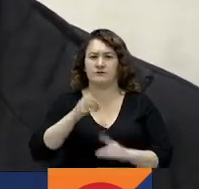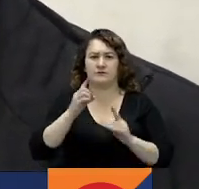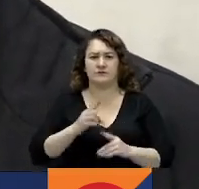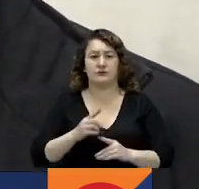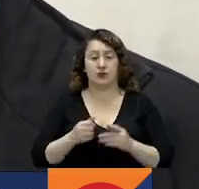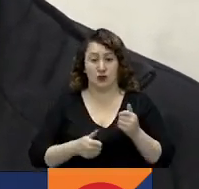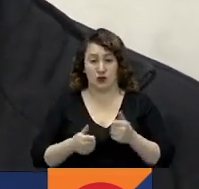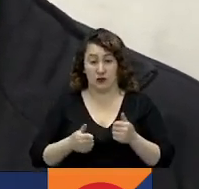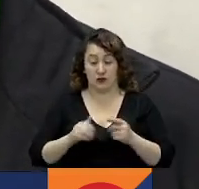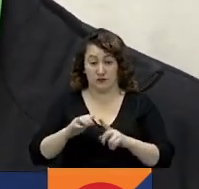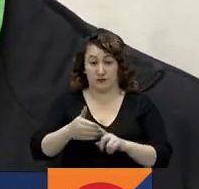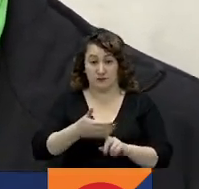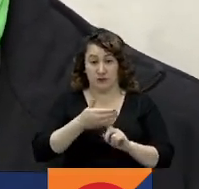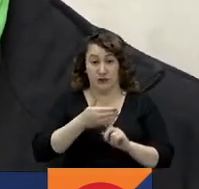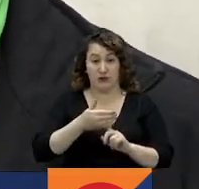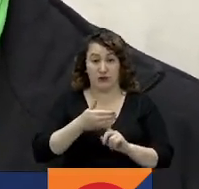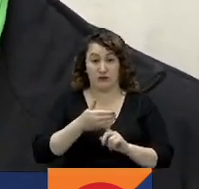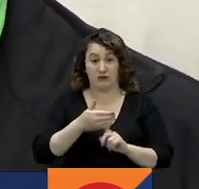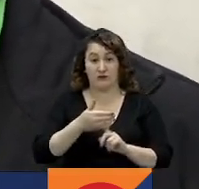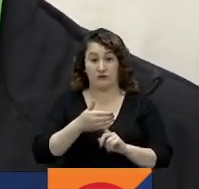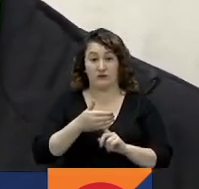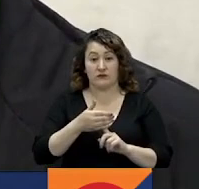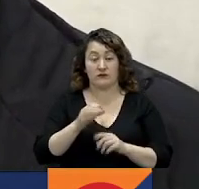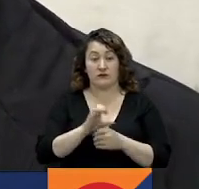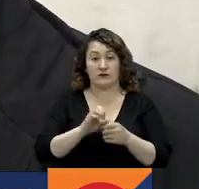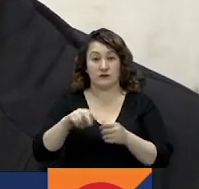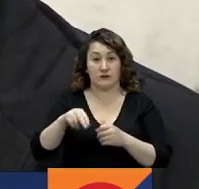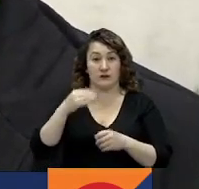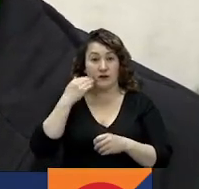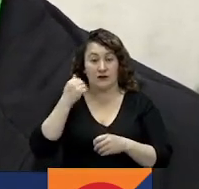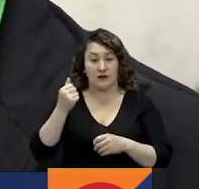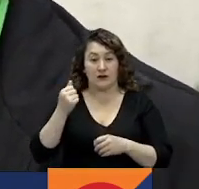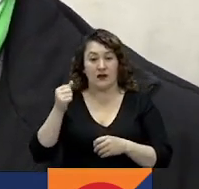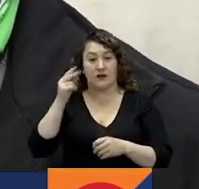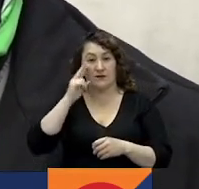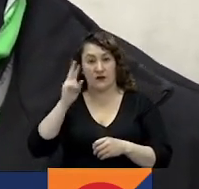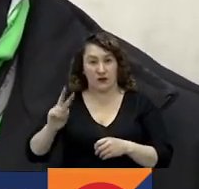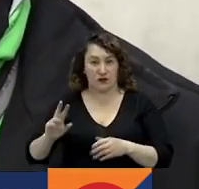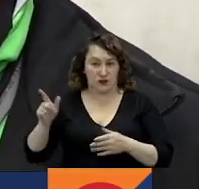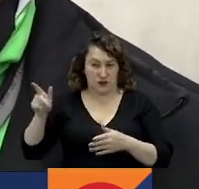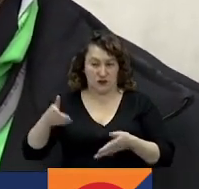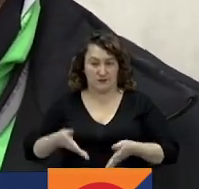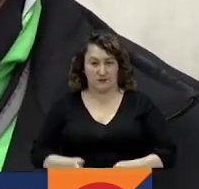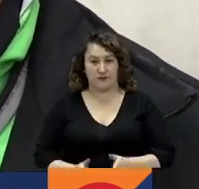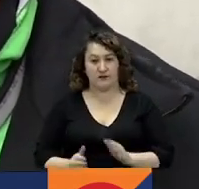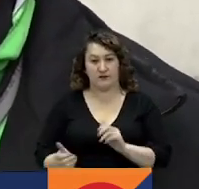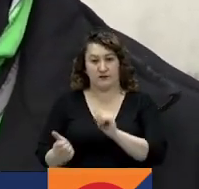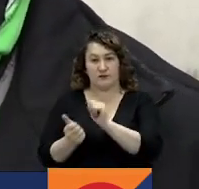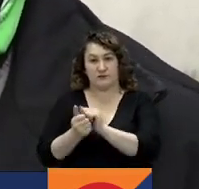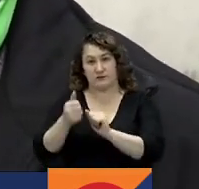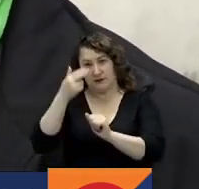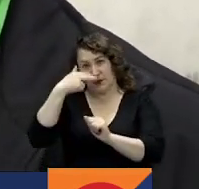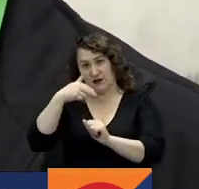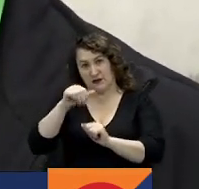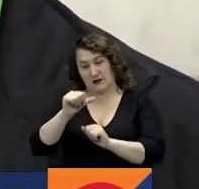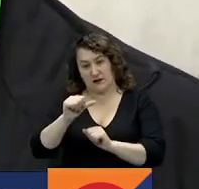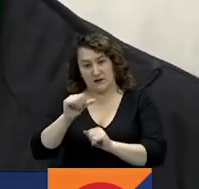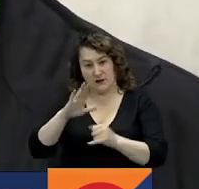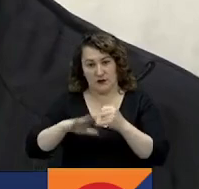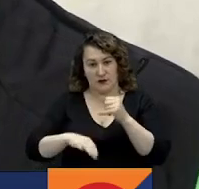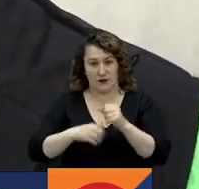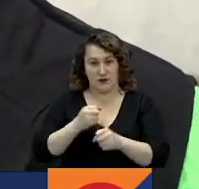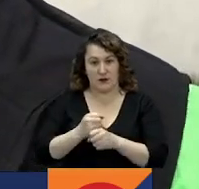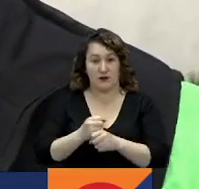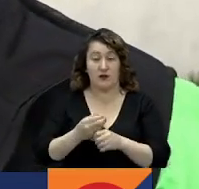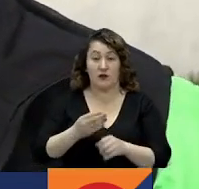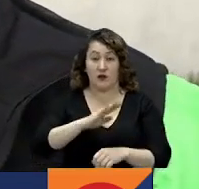ruta de protección a una ciudadana extranjera de nacionalidad venezolana junto a su menor hija. Con el apoyo de la